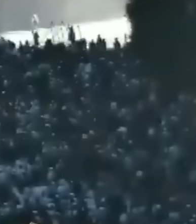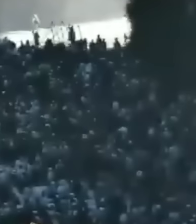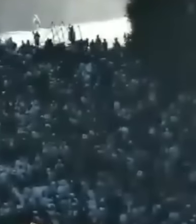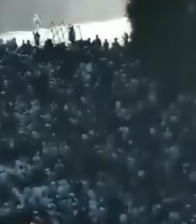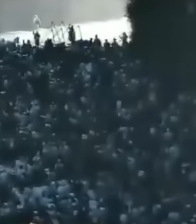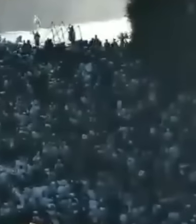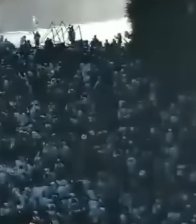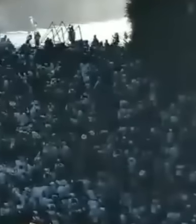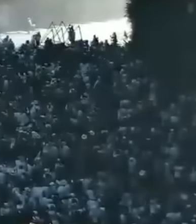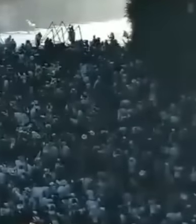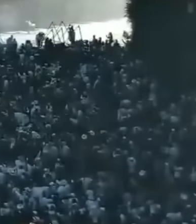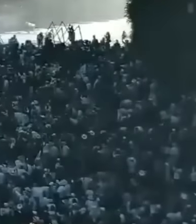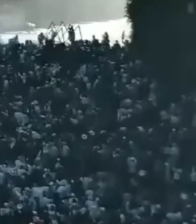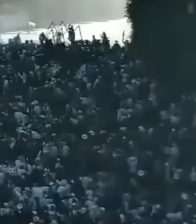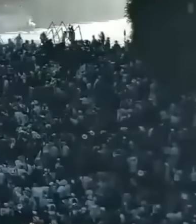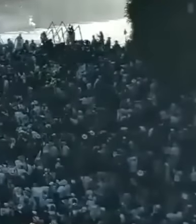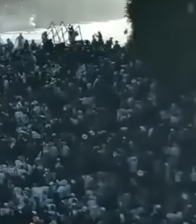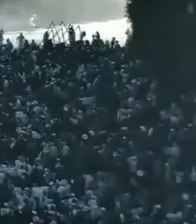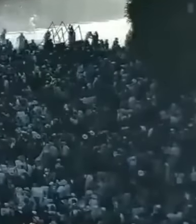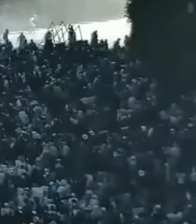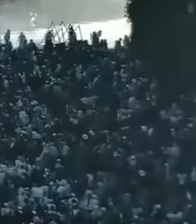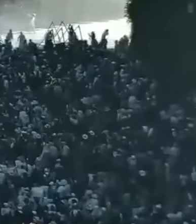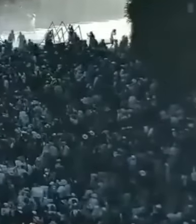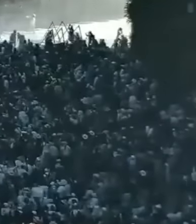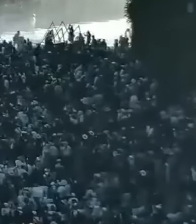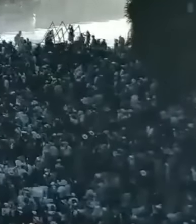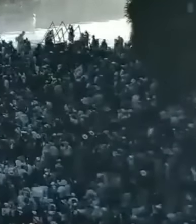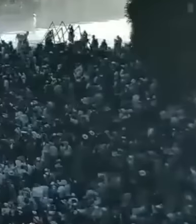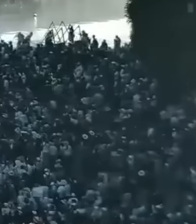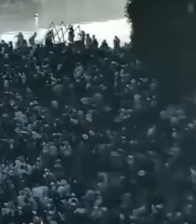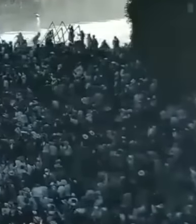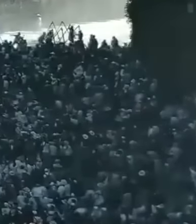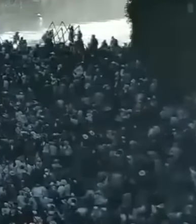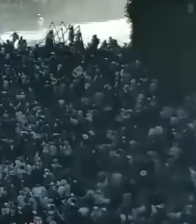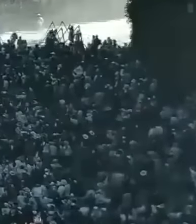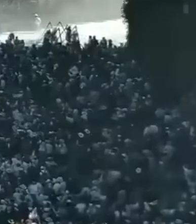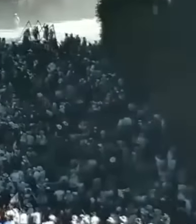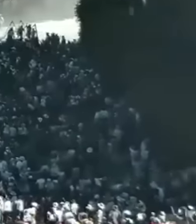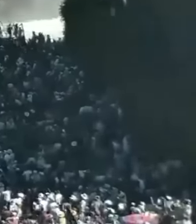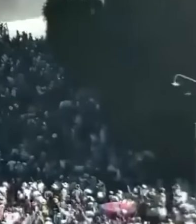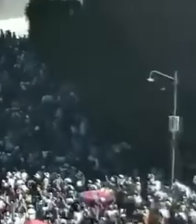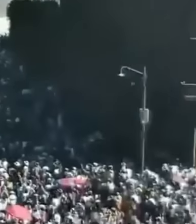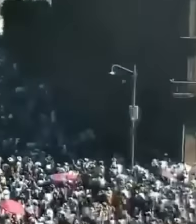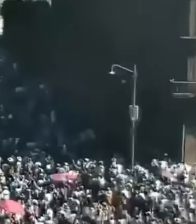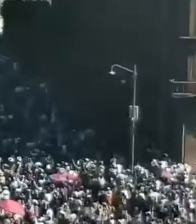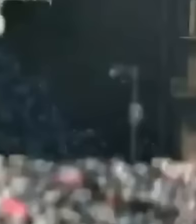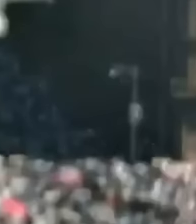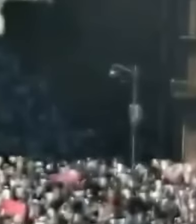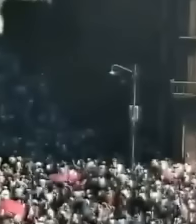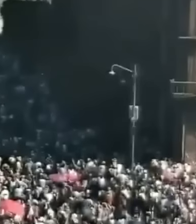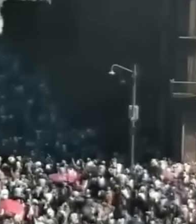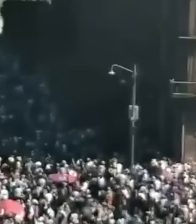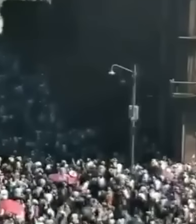esta marcha llamada de la Generación Z. Pero aquí se mostró cómo en realidad pues